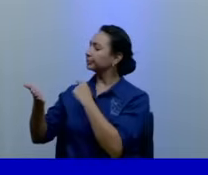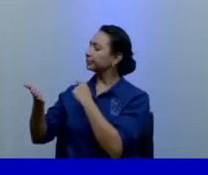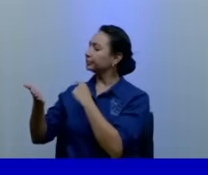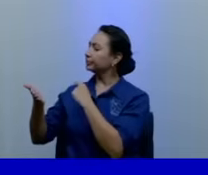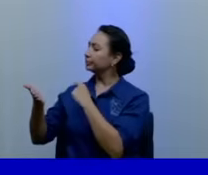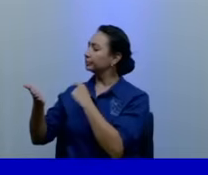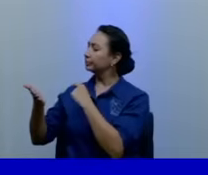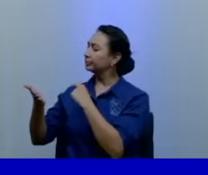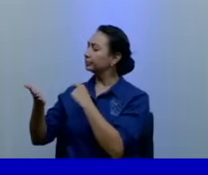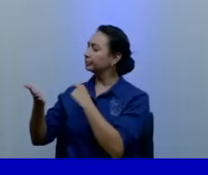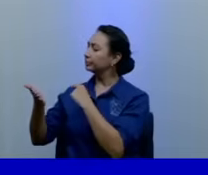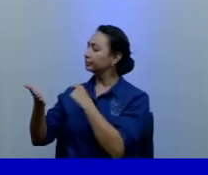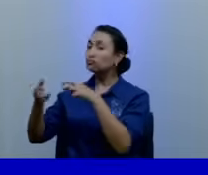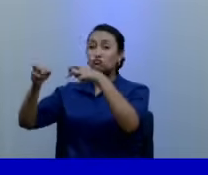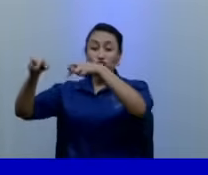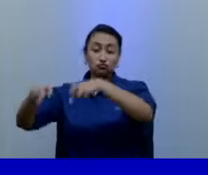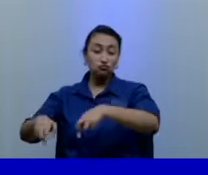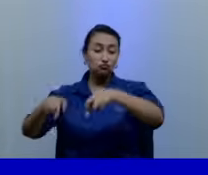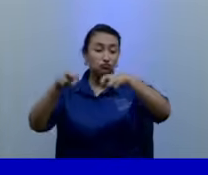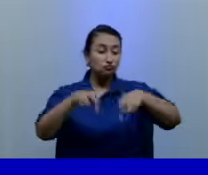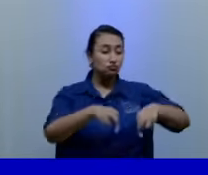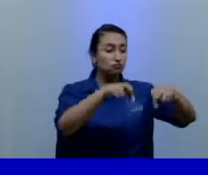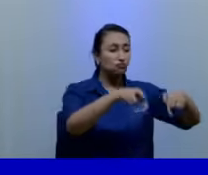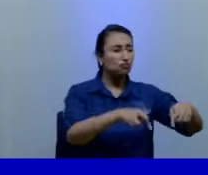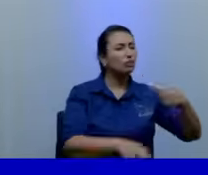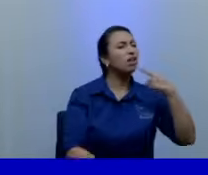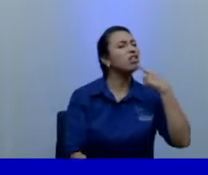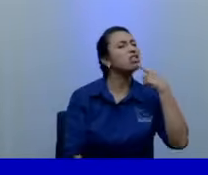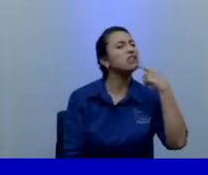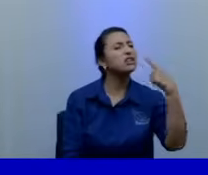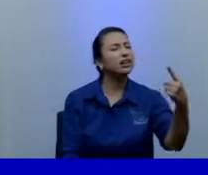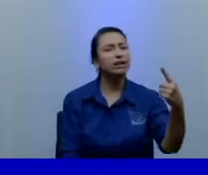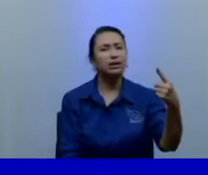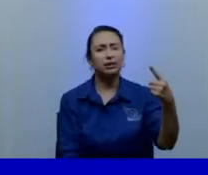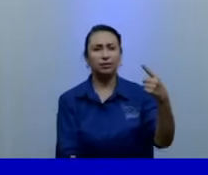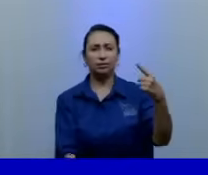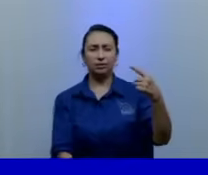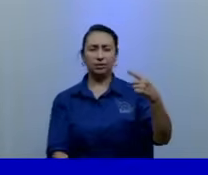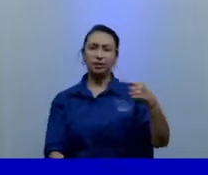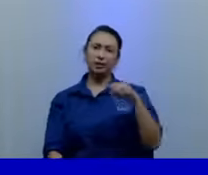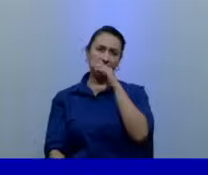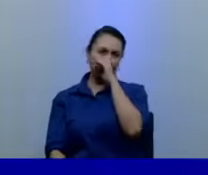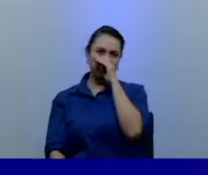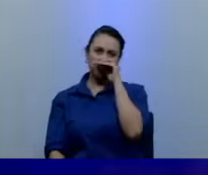Entonces los hombres de la ciudad dijeron a Eliseo, se acababa de ir Elías.